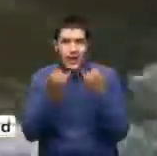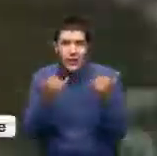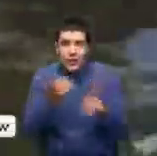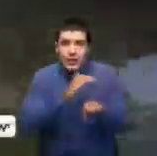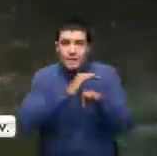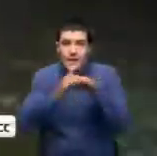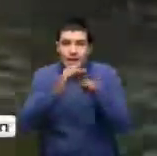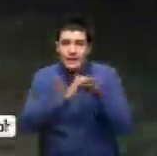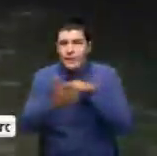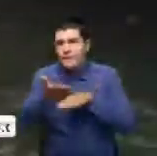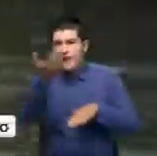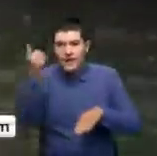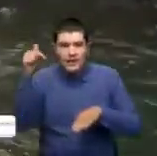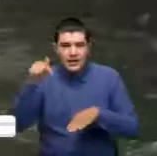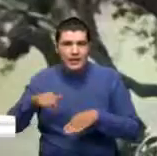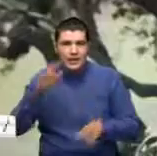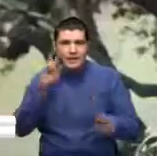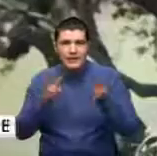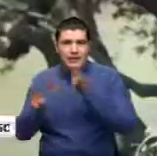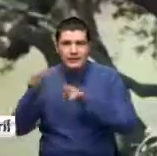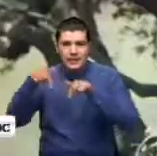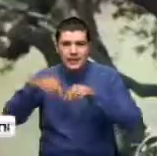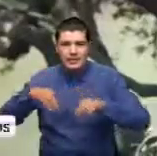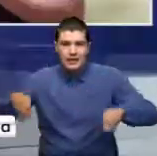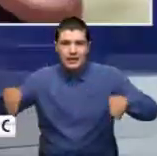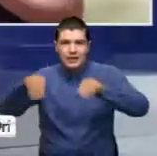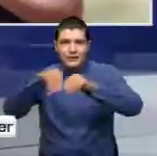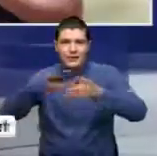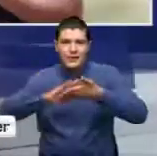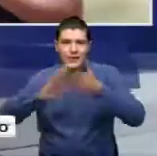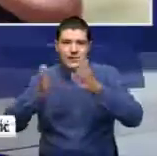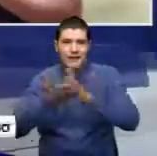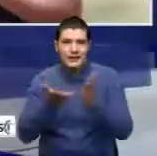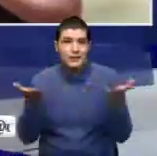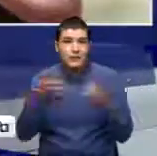para que visiten este territorio de paz. Continúen, compañeros, con más noticias desde Estudios.